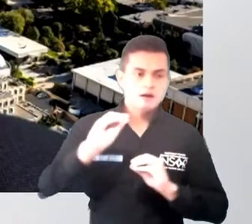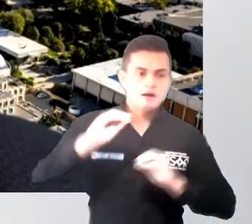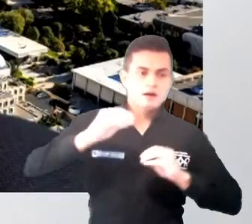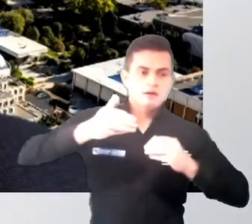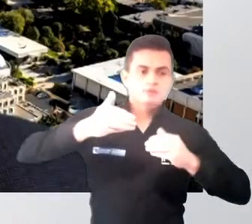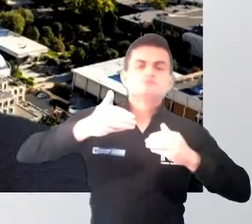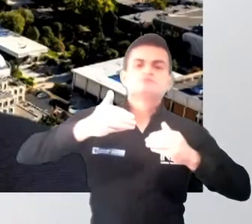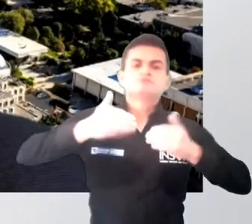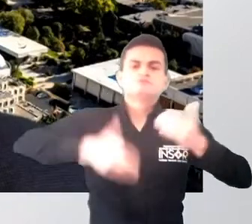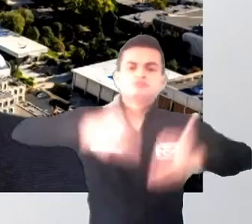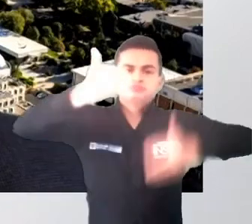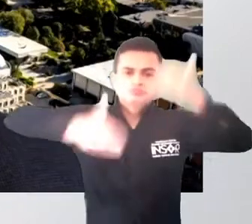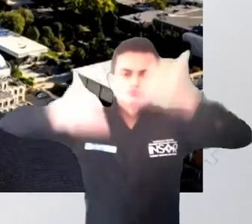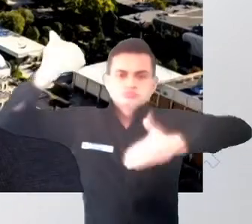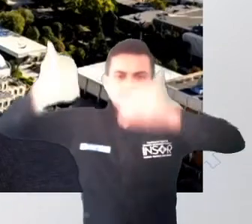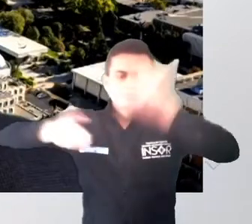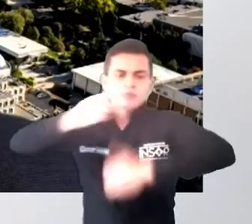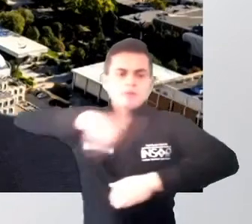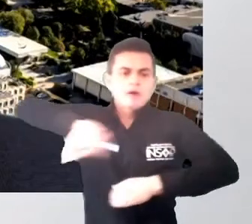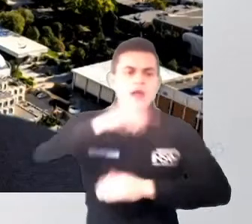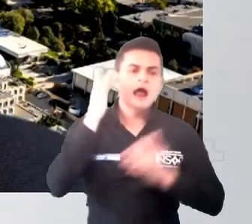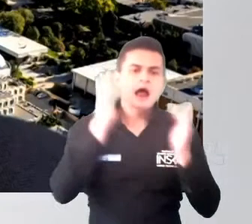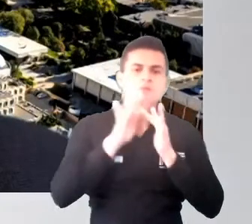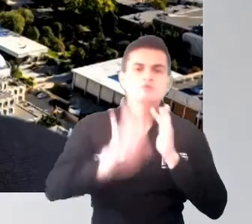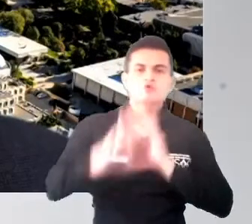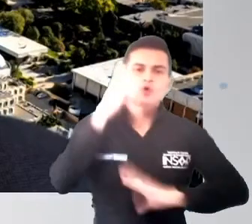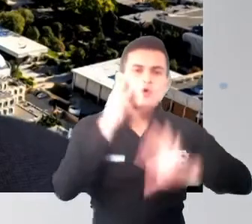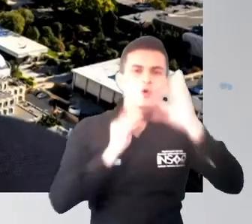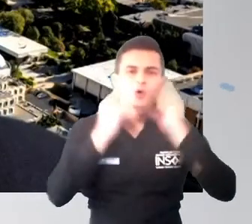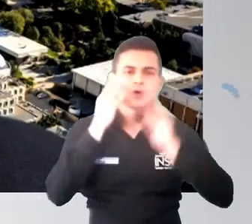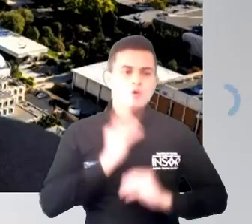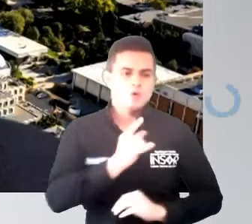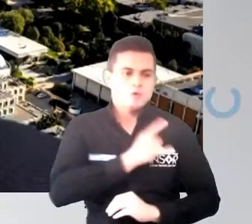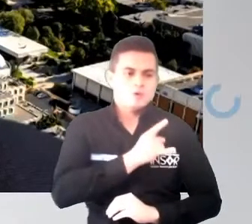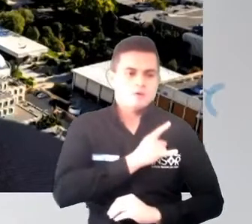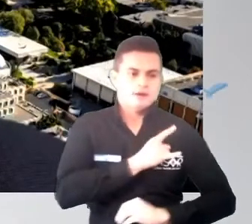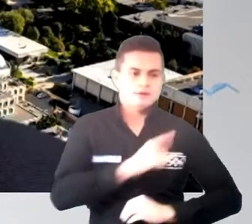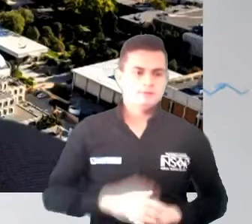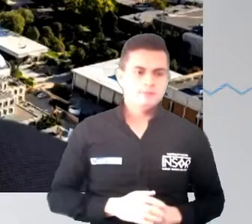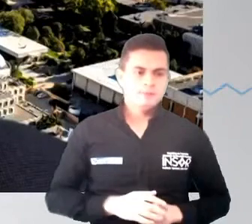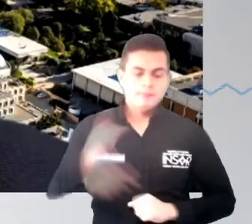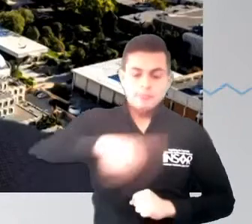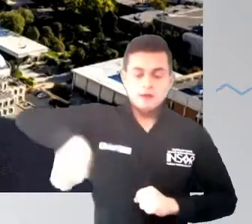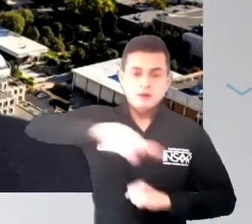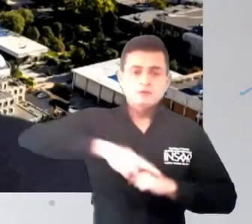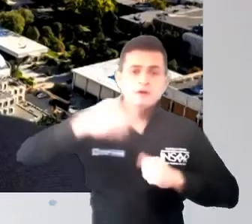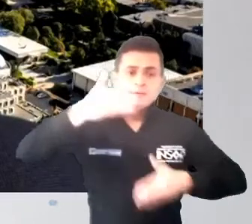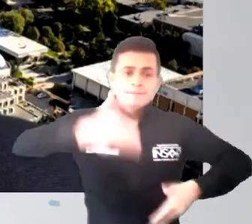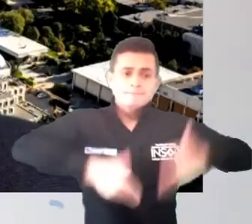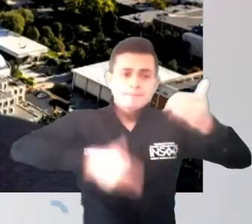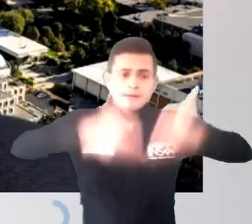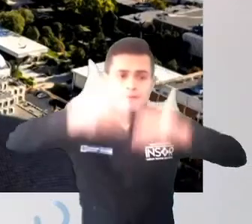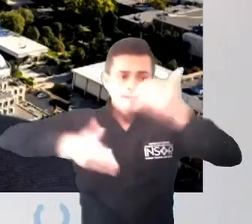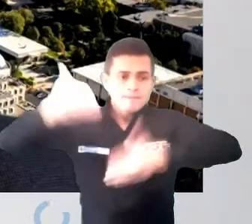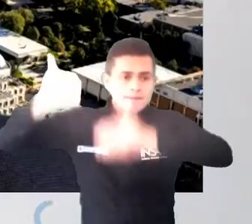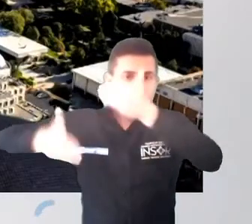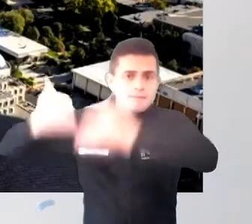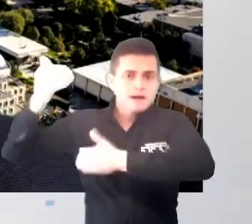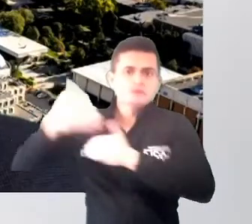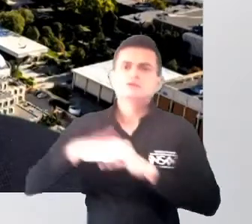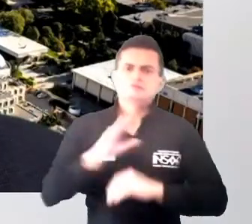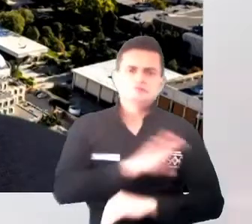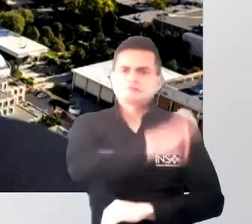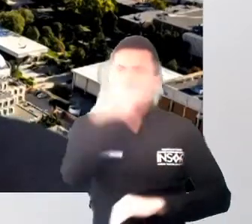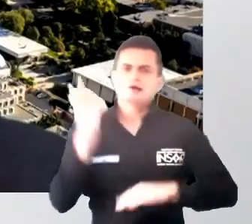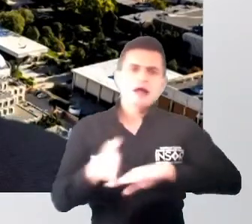para las experiencias universitarias. Muchos adultos que no han tenido, que nunca han asistido a la universidad